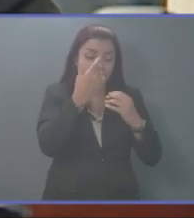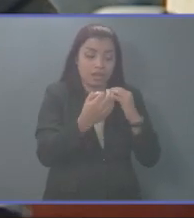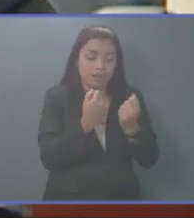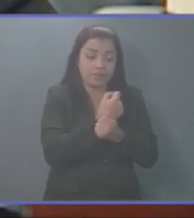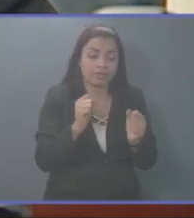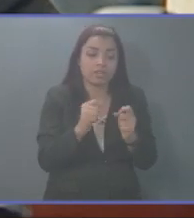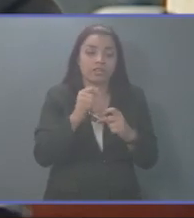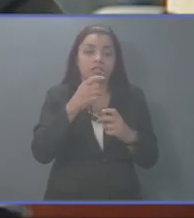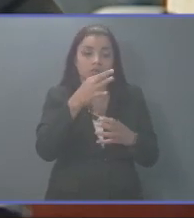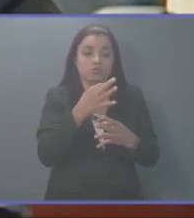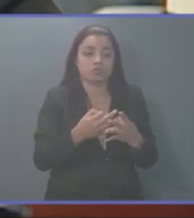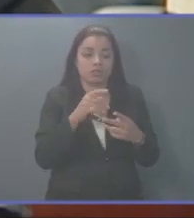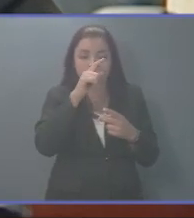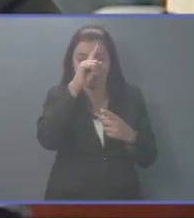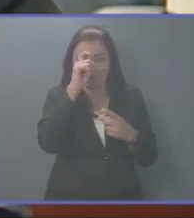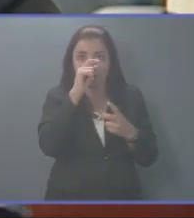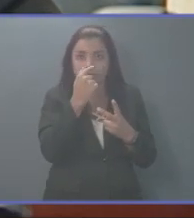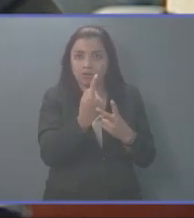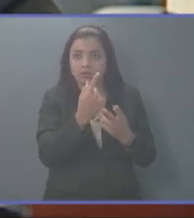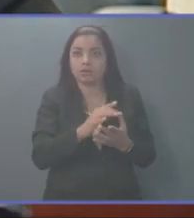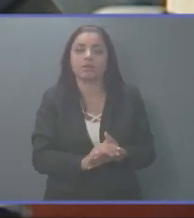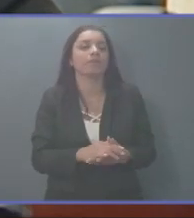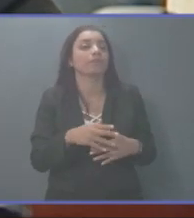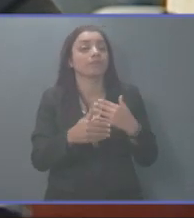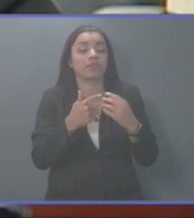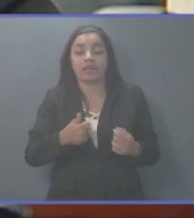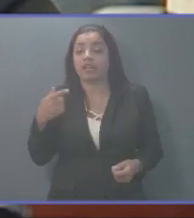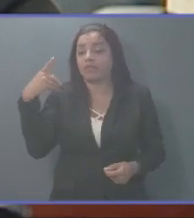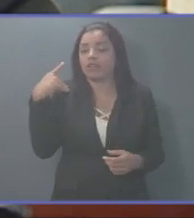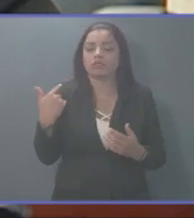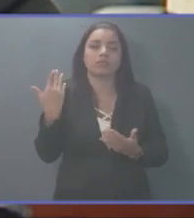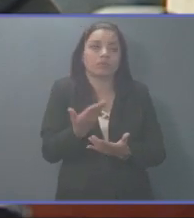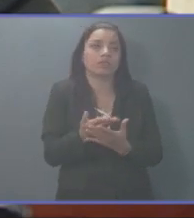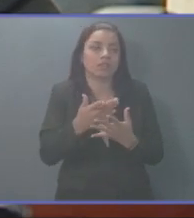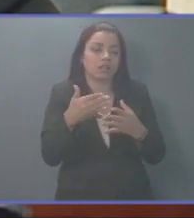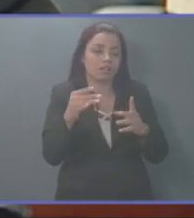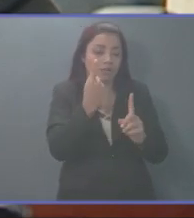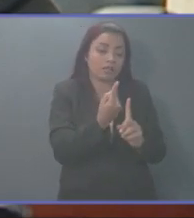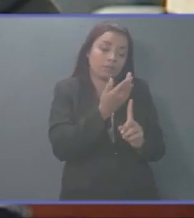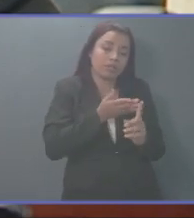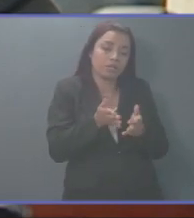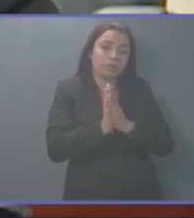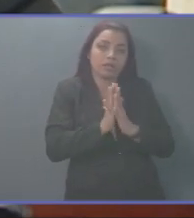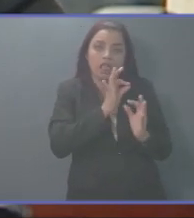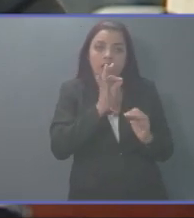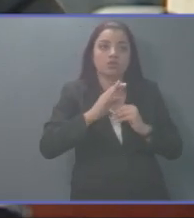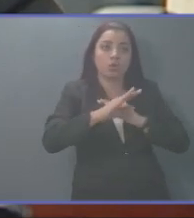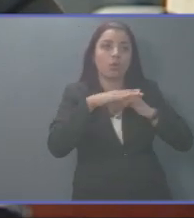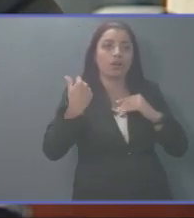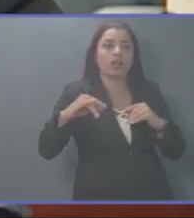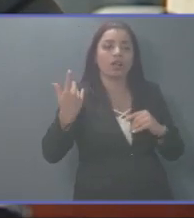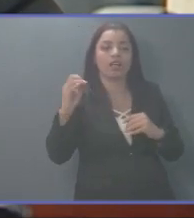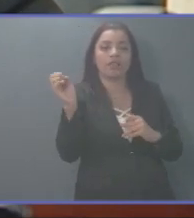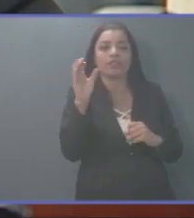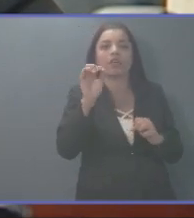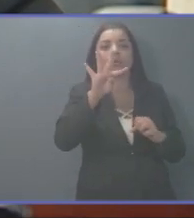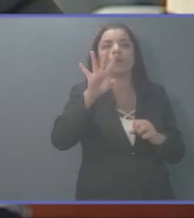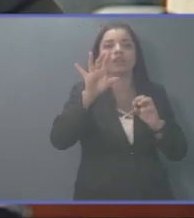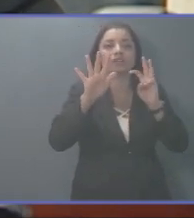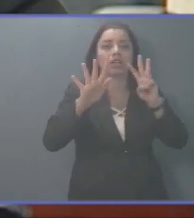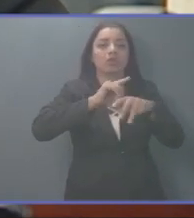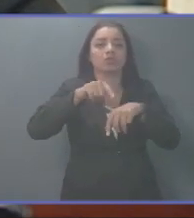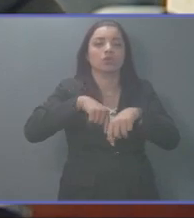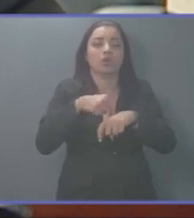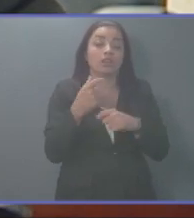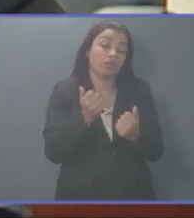persona solicitante. La dirección concertará medidas de protección urgente para la persona solicitante en un plazo no mayor a 48 horas luego de su